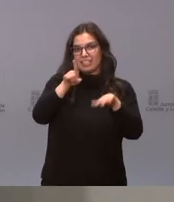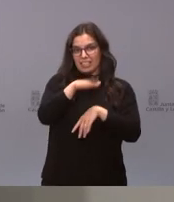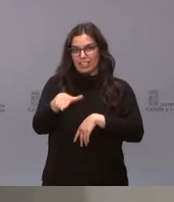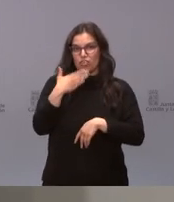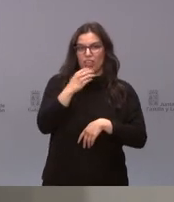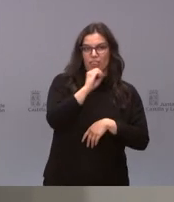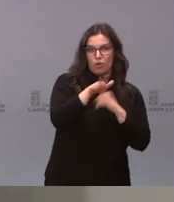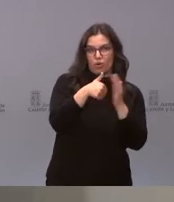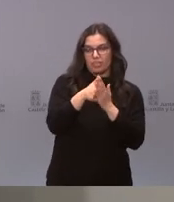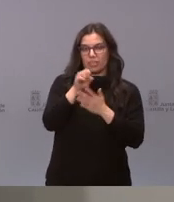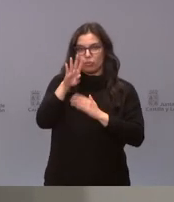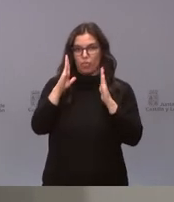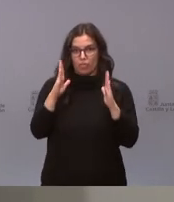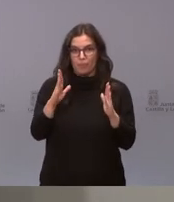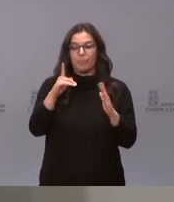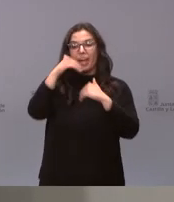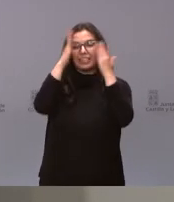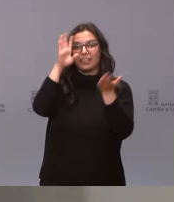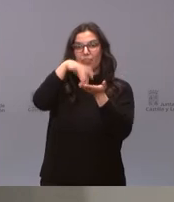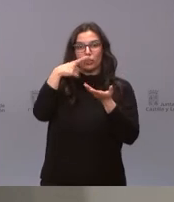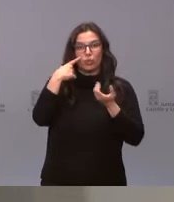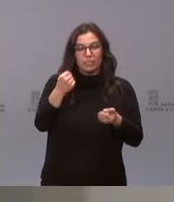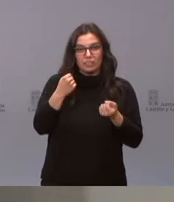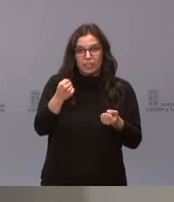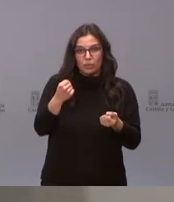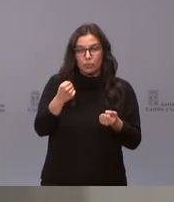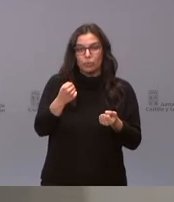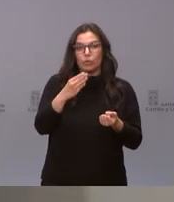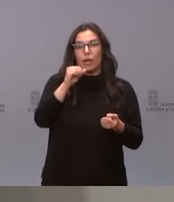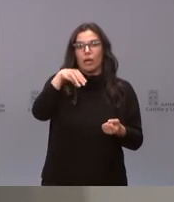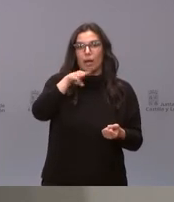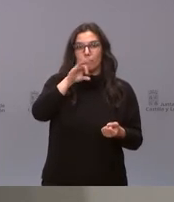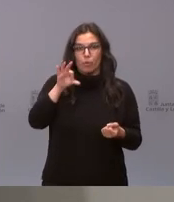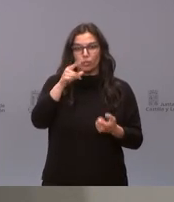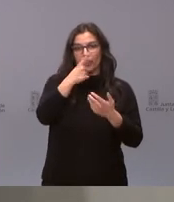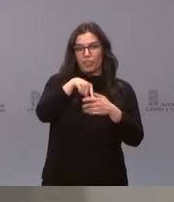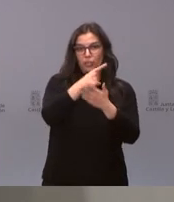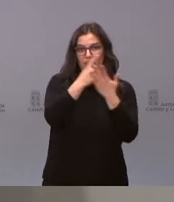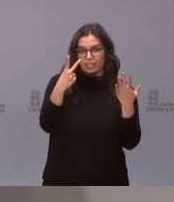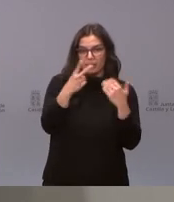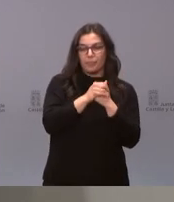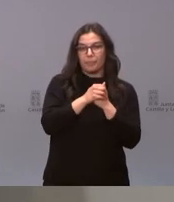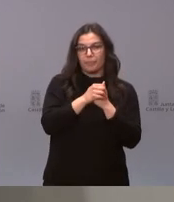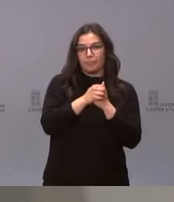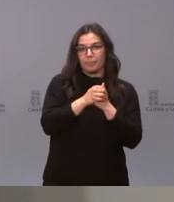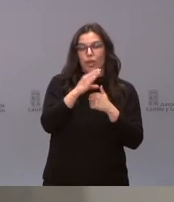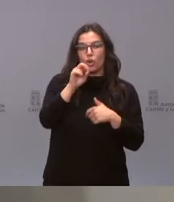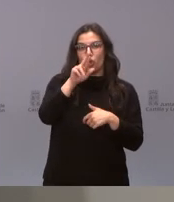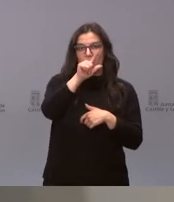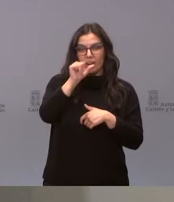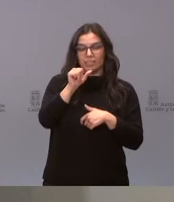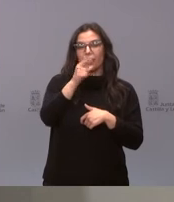14 años atiende al centro de salud y que son campos de lampreana con 117 tarjetas corrales con